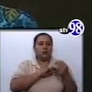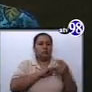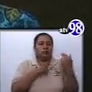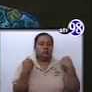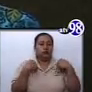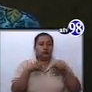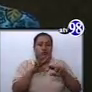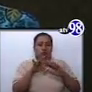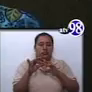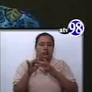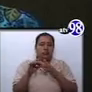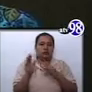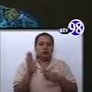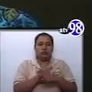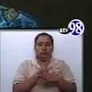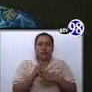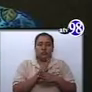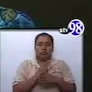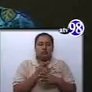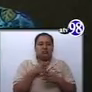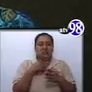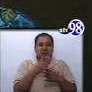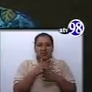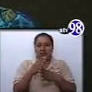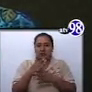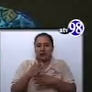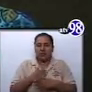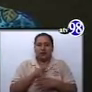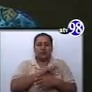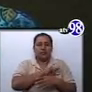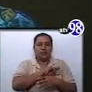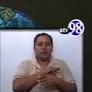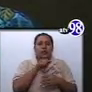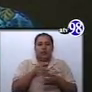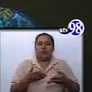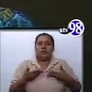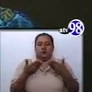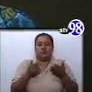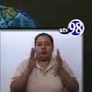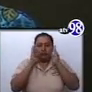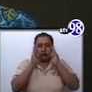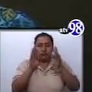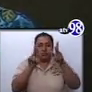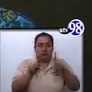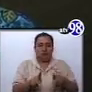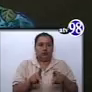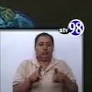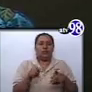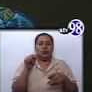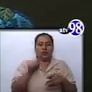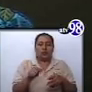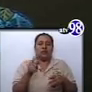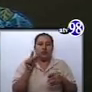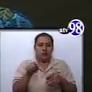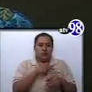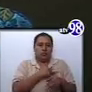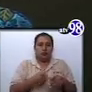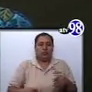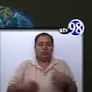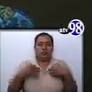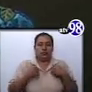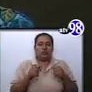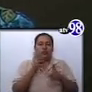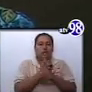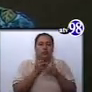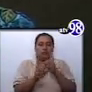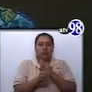profesionales de los diferentes perfiles que van a dar este servicio. Entonces sería el Ministerio de Salud el que